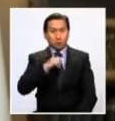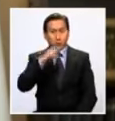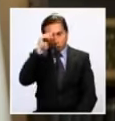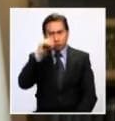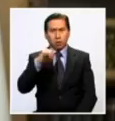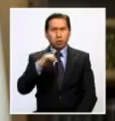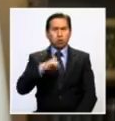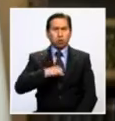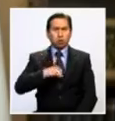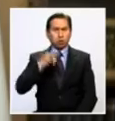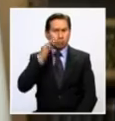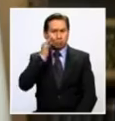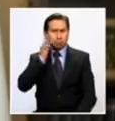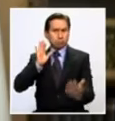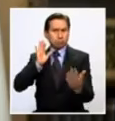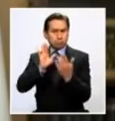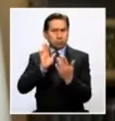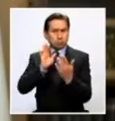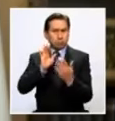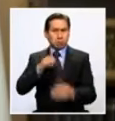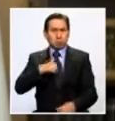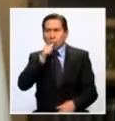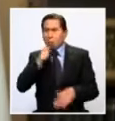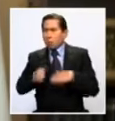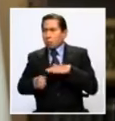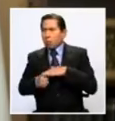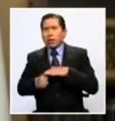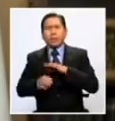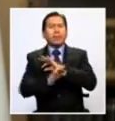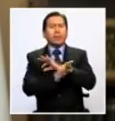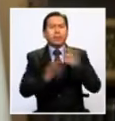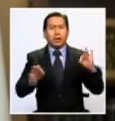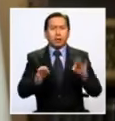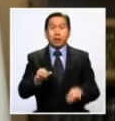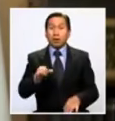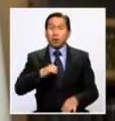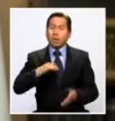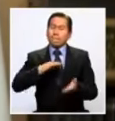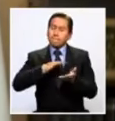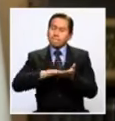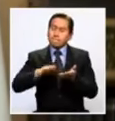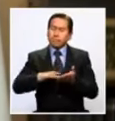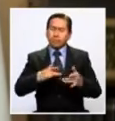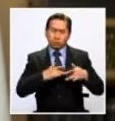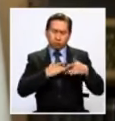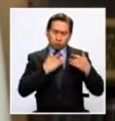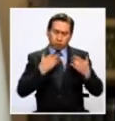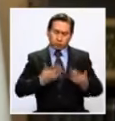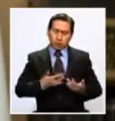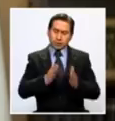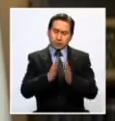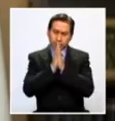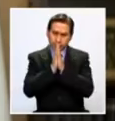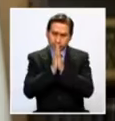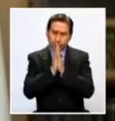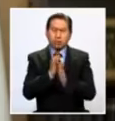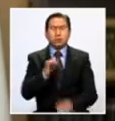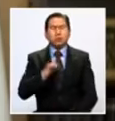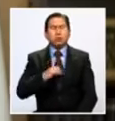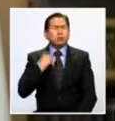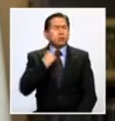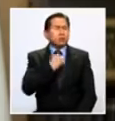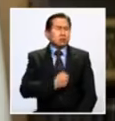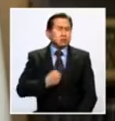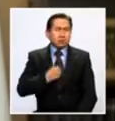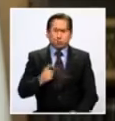cara porque no tengo nada que esconder. Quiero pedir una disculpa de todo corazón. De verdad lamento muchísimo el